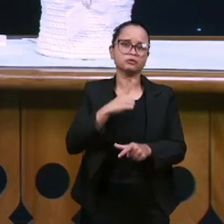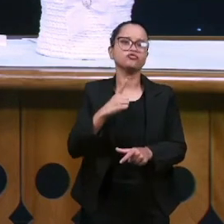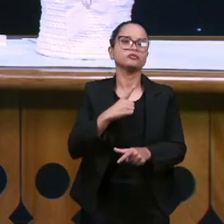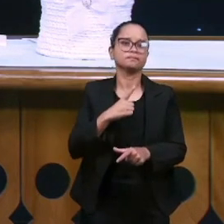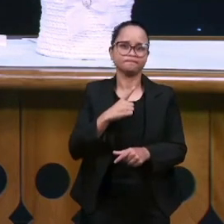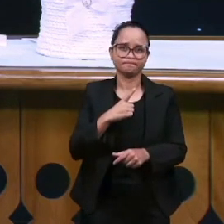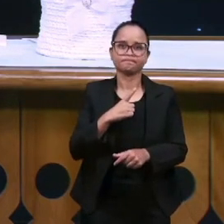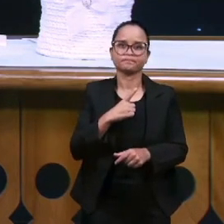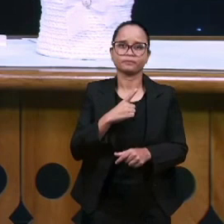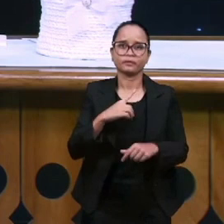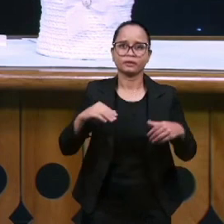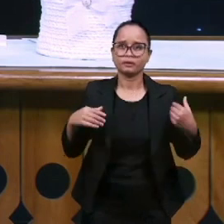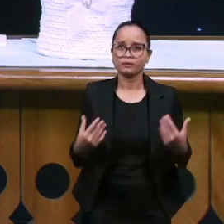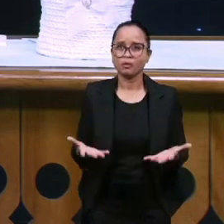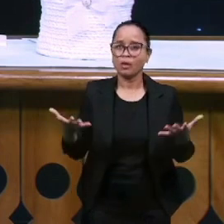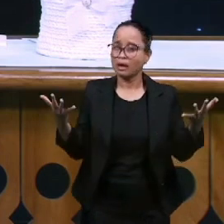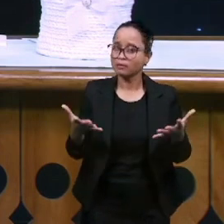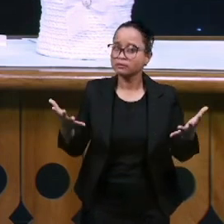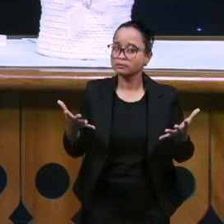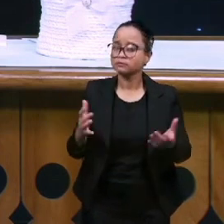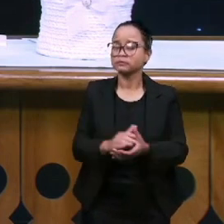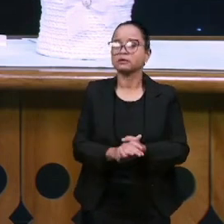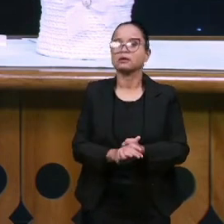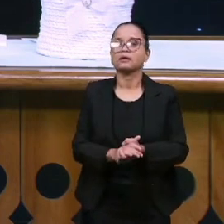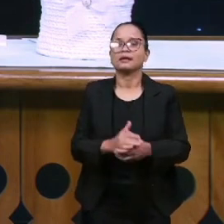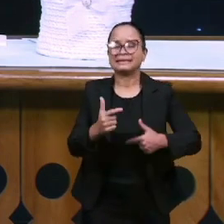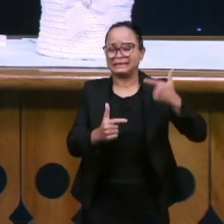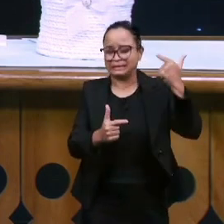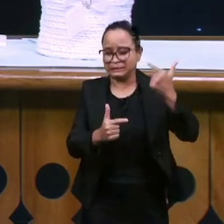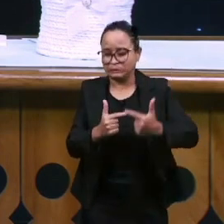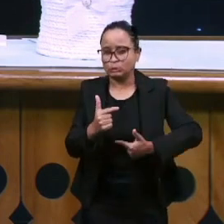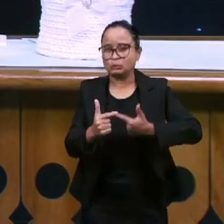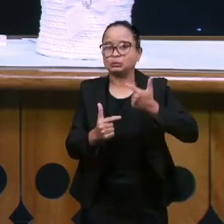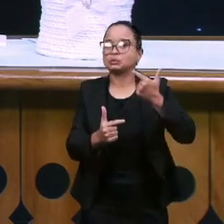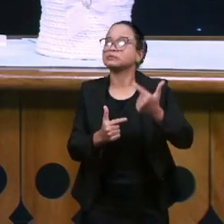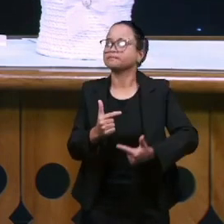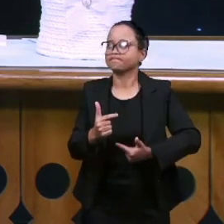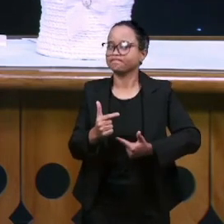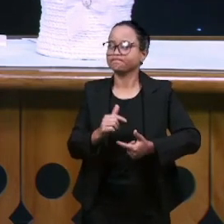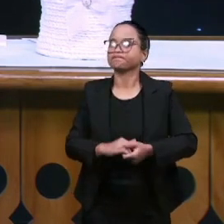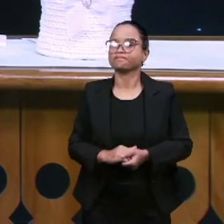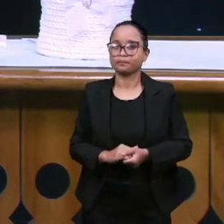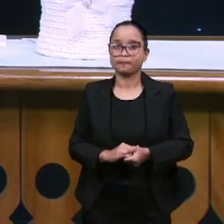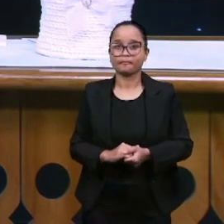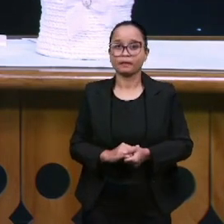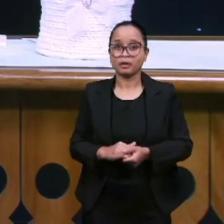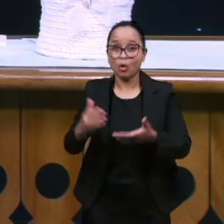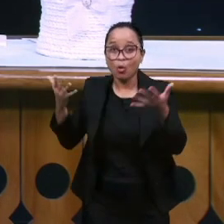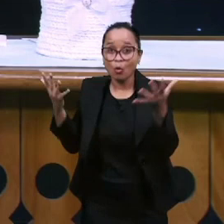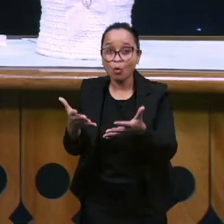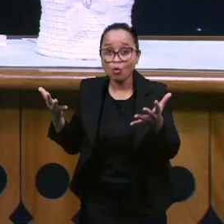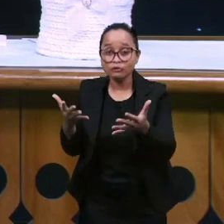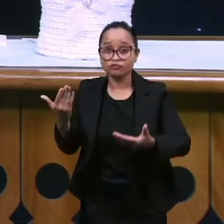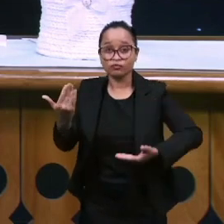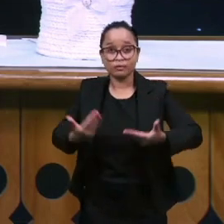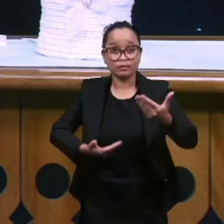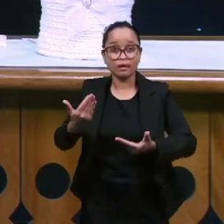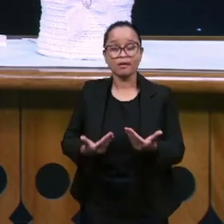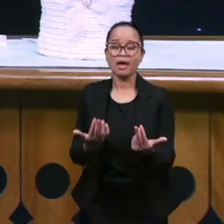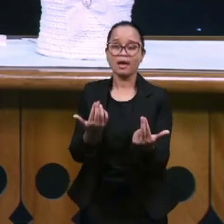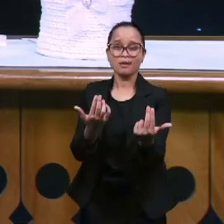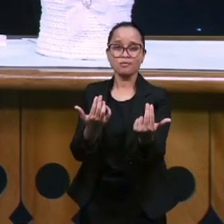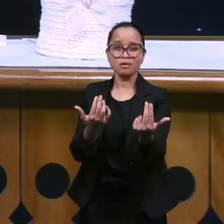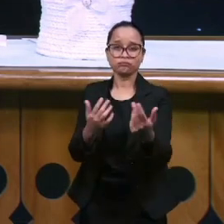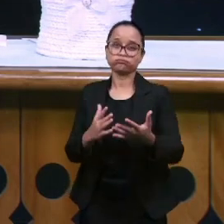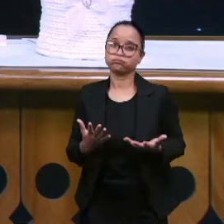hecho es de que las luchas de la iglesia, del evangelio, son las mismas. El mundo